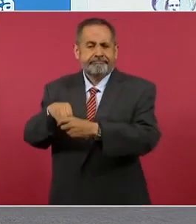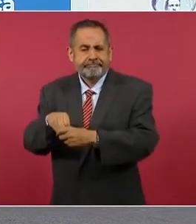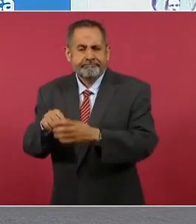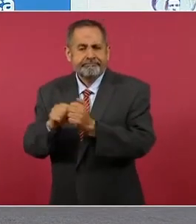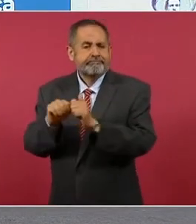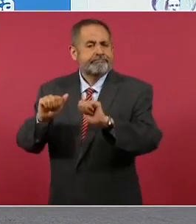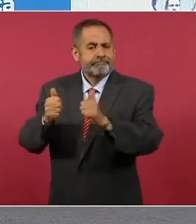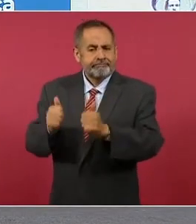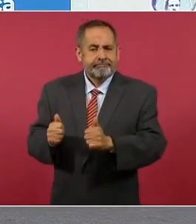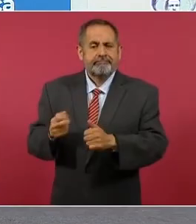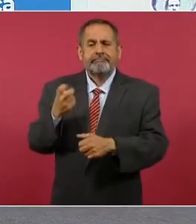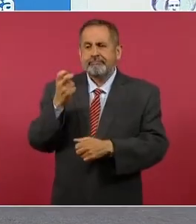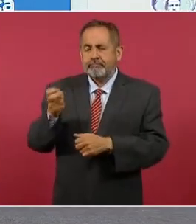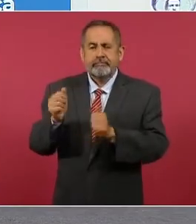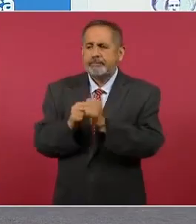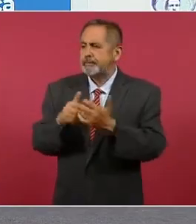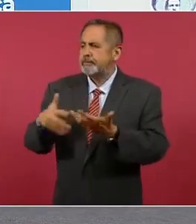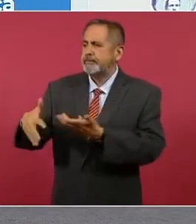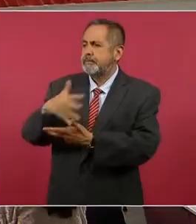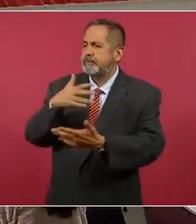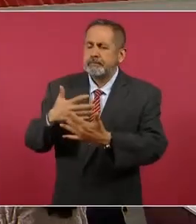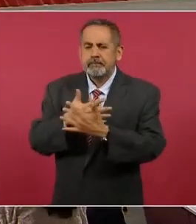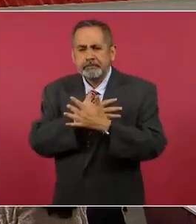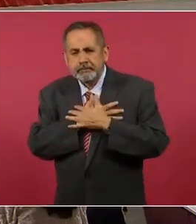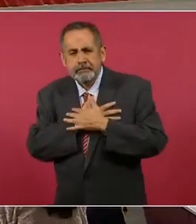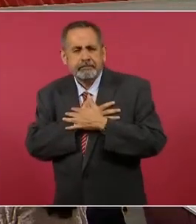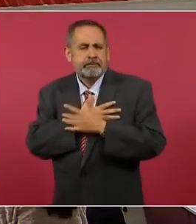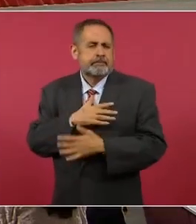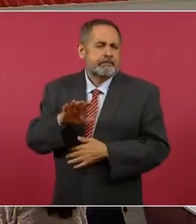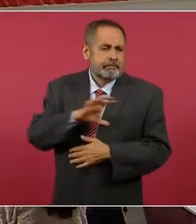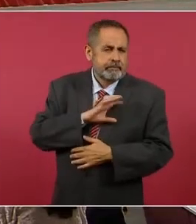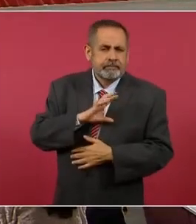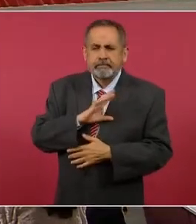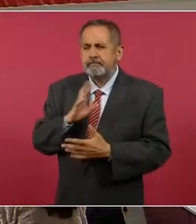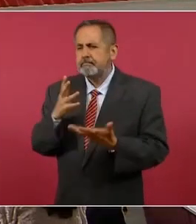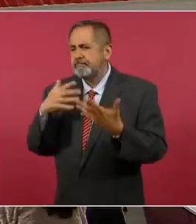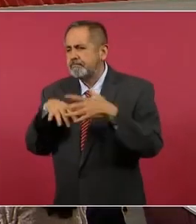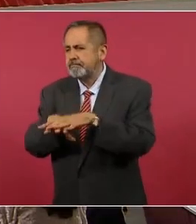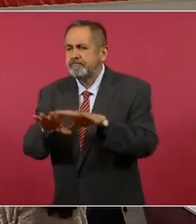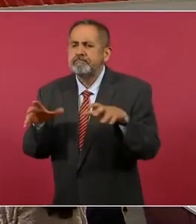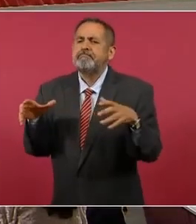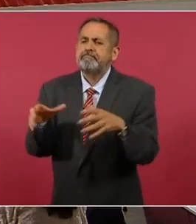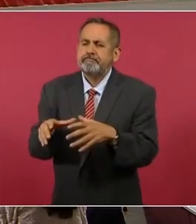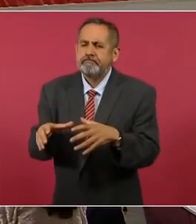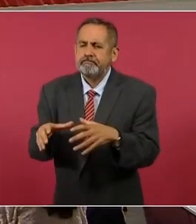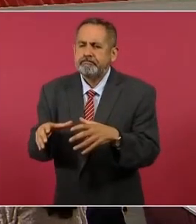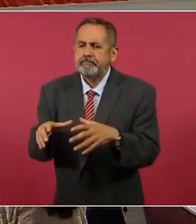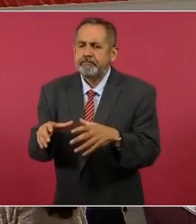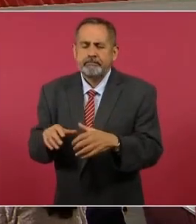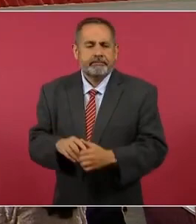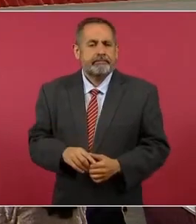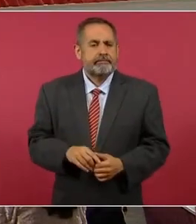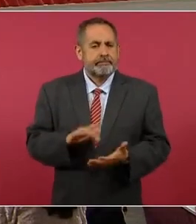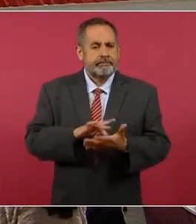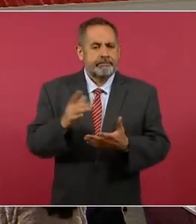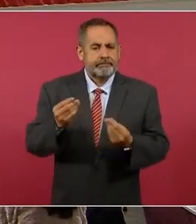un contexto de amor, de comprensión, de inclusión. Gracias, presidente.